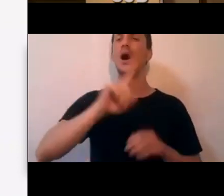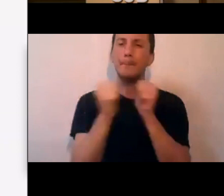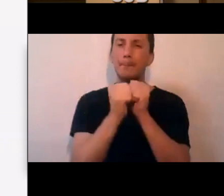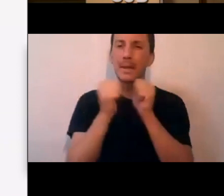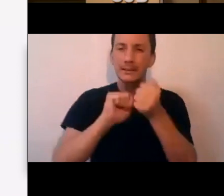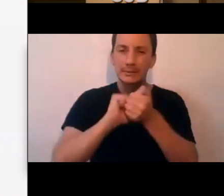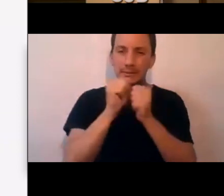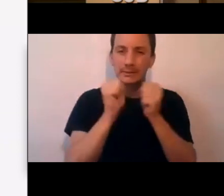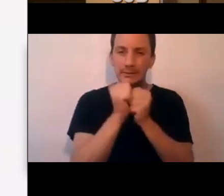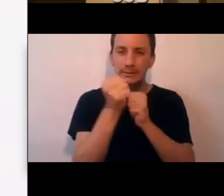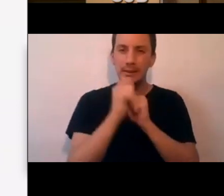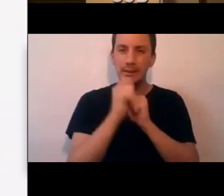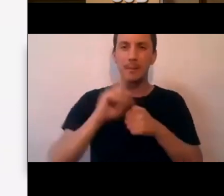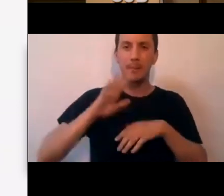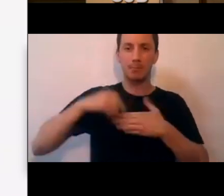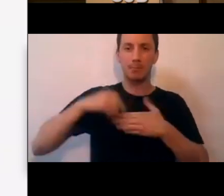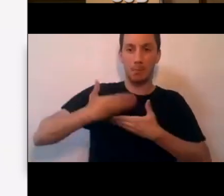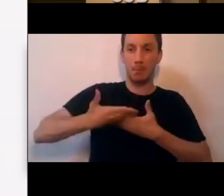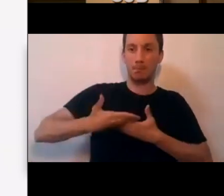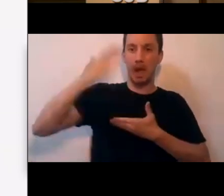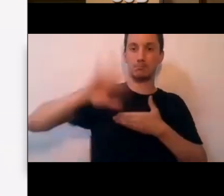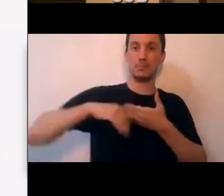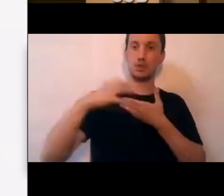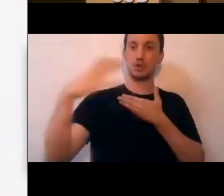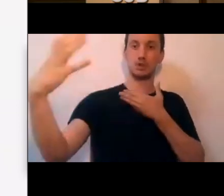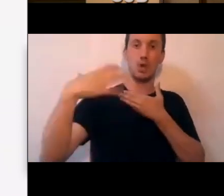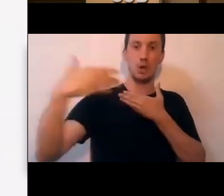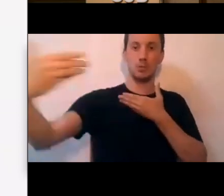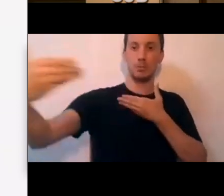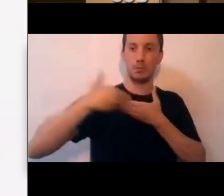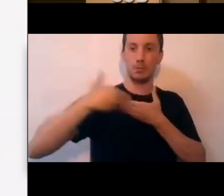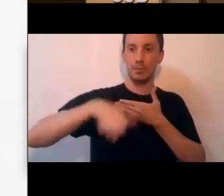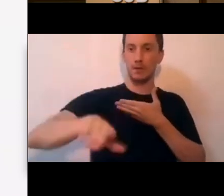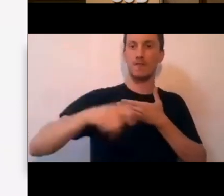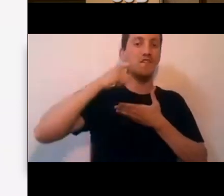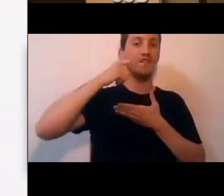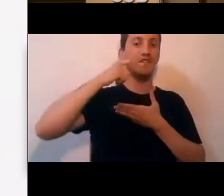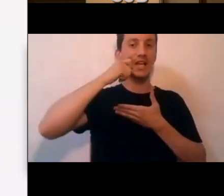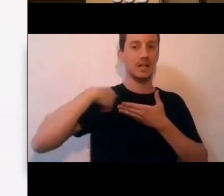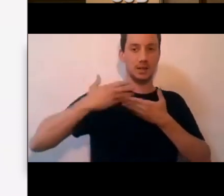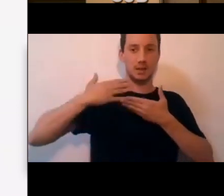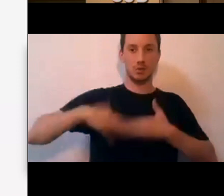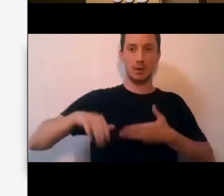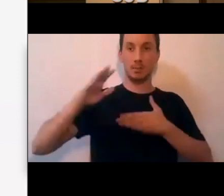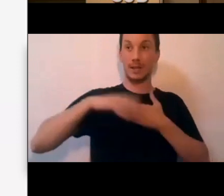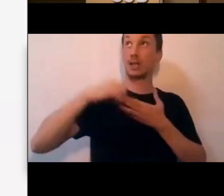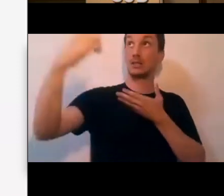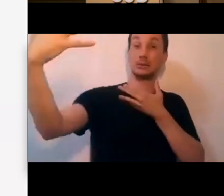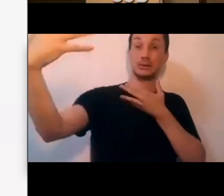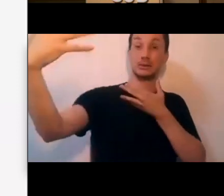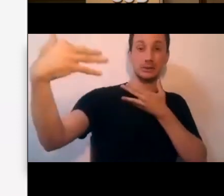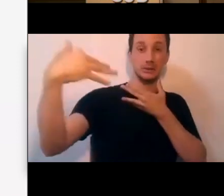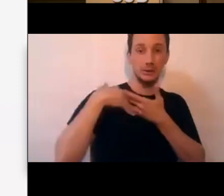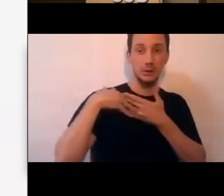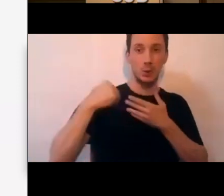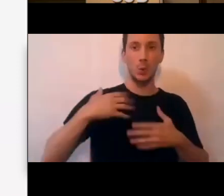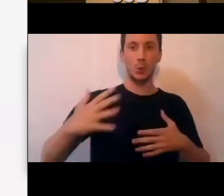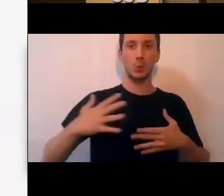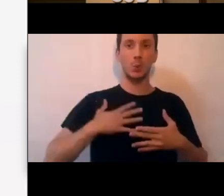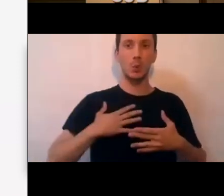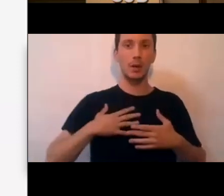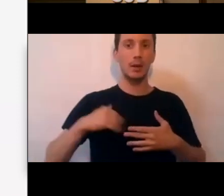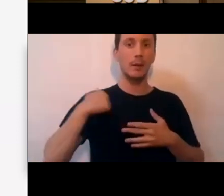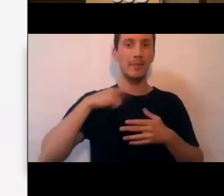que hacen como una pantalla, bueno, hacen una pantalla física que hace que la radiación ultravioleta no penetre en